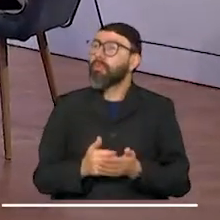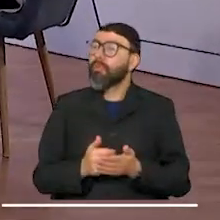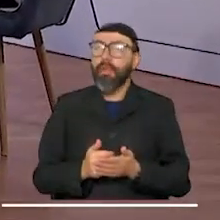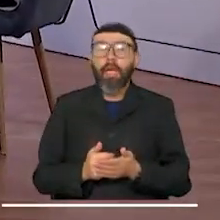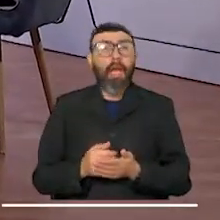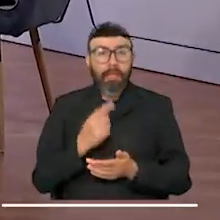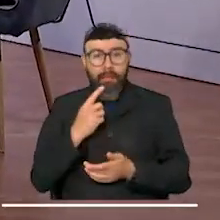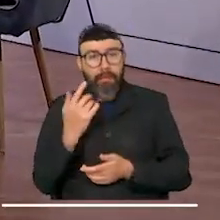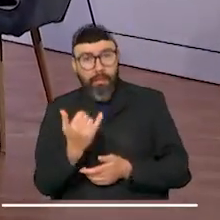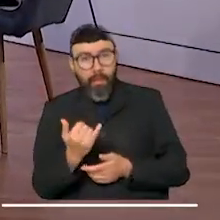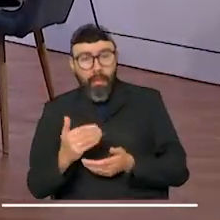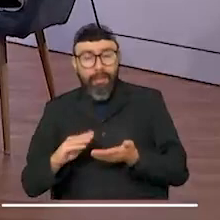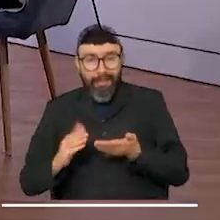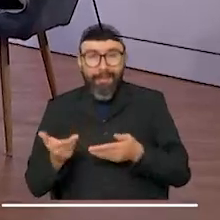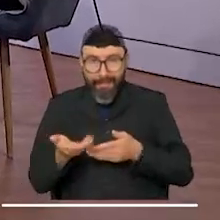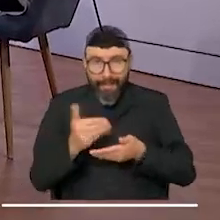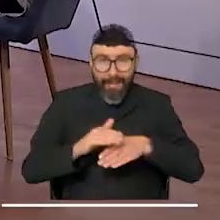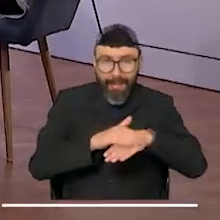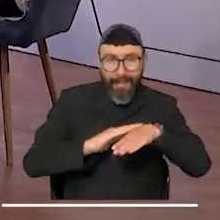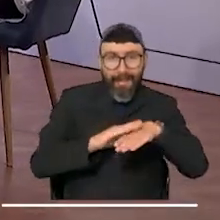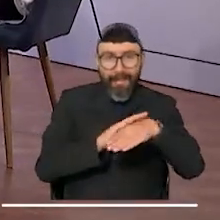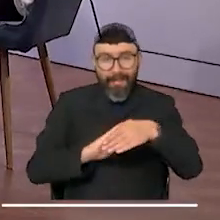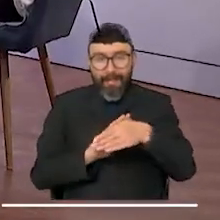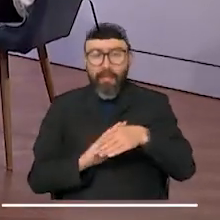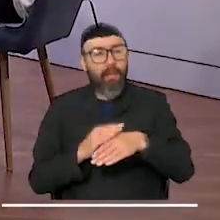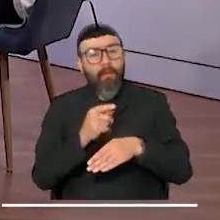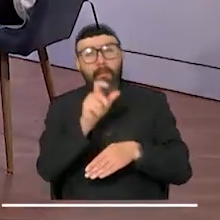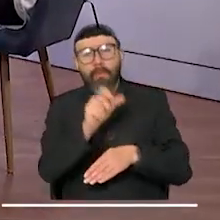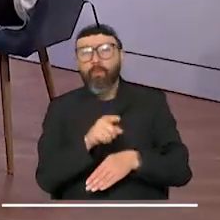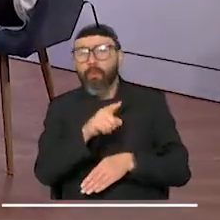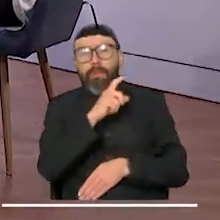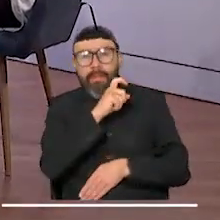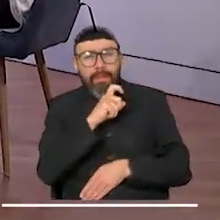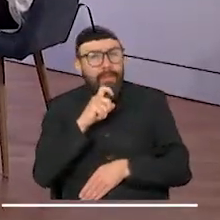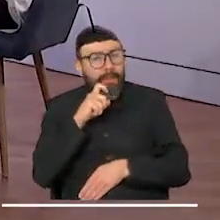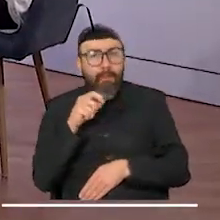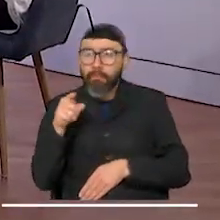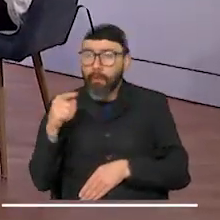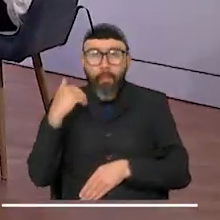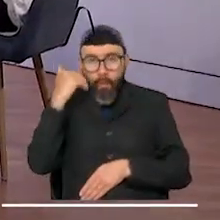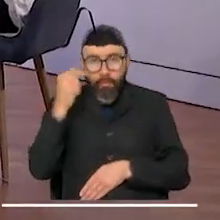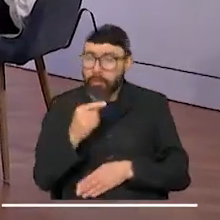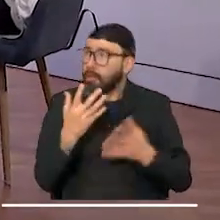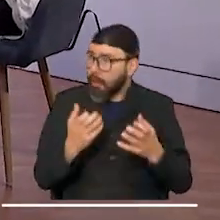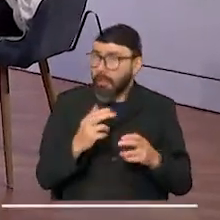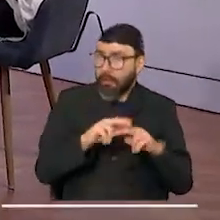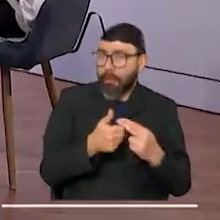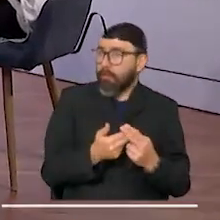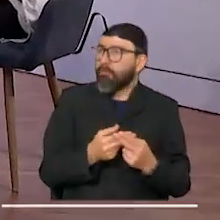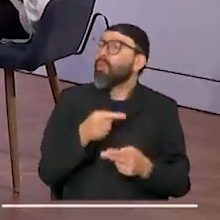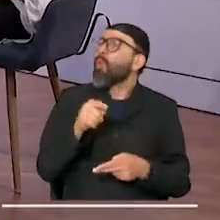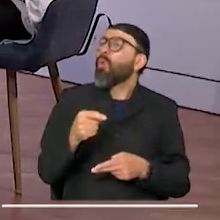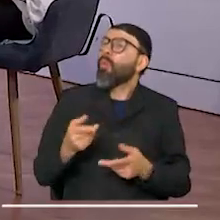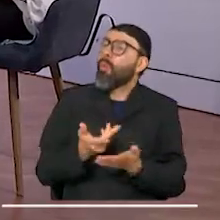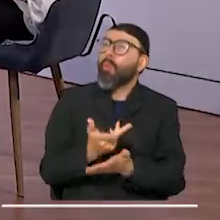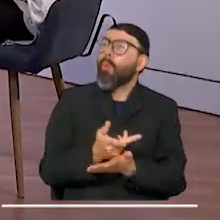para utilizar para la resequedad de la persona mayores que quieren tener sexo claro